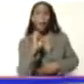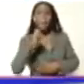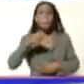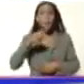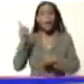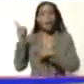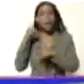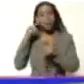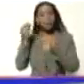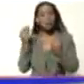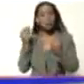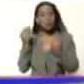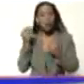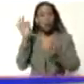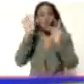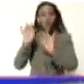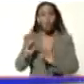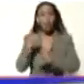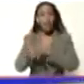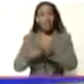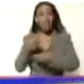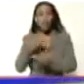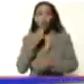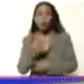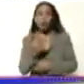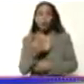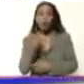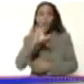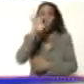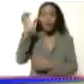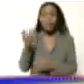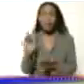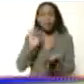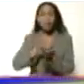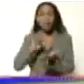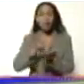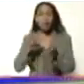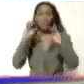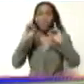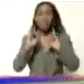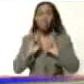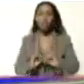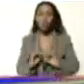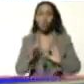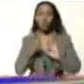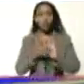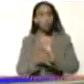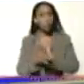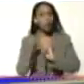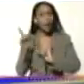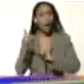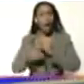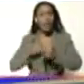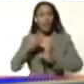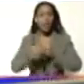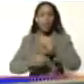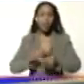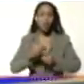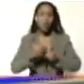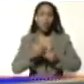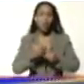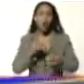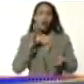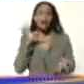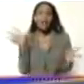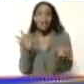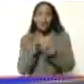mecanismo virtuoso que ha permitido a los países miembros tomar decisiones acertadas que han conducido a resultados